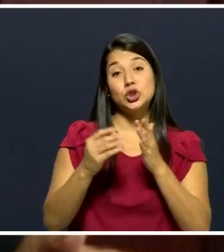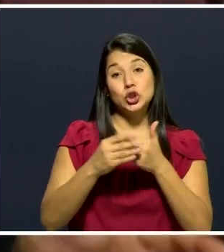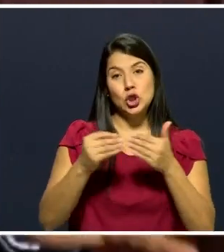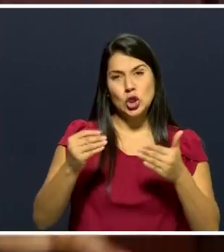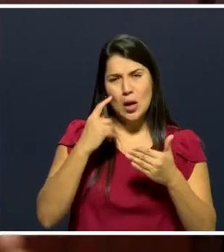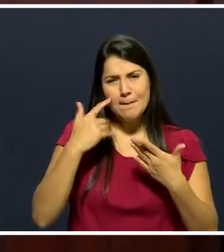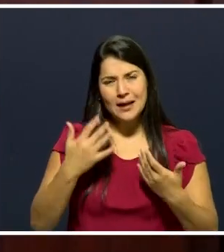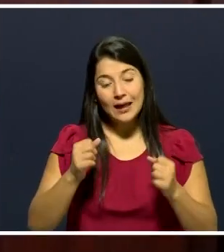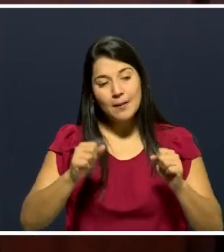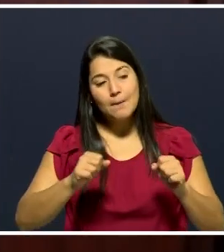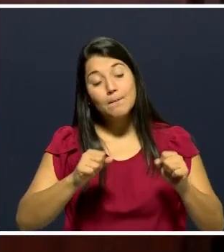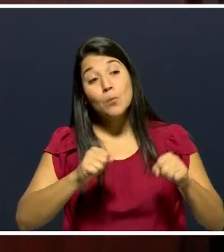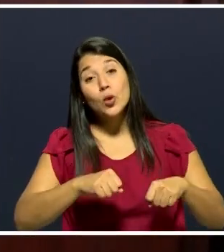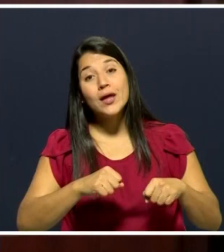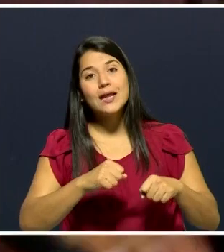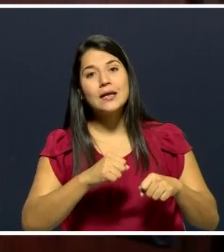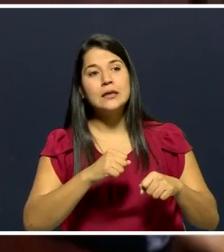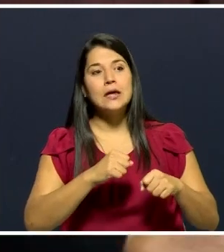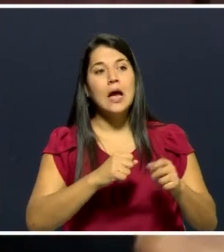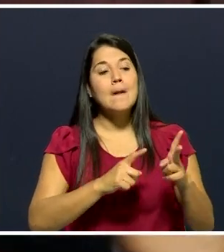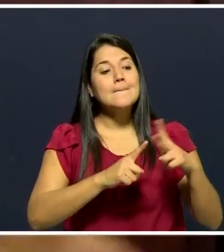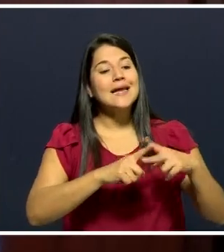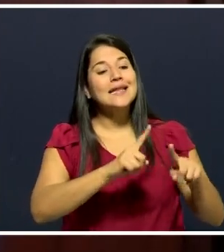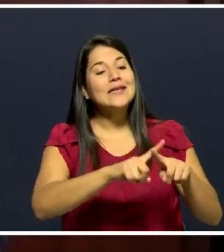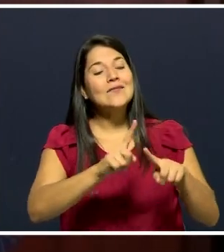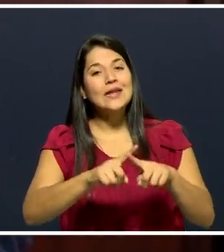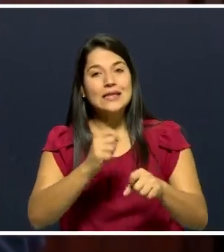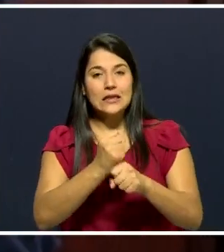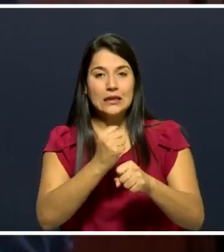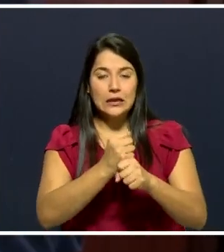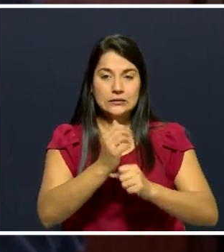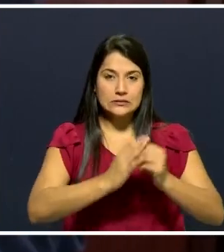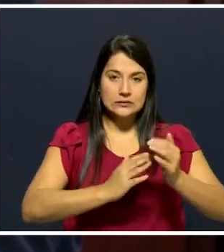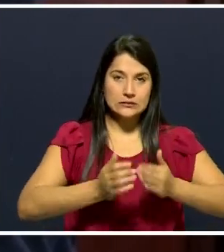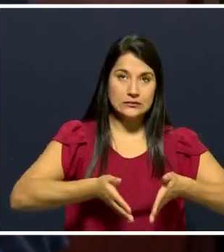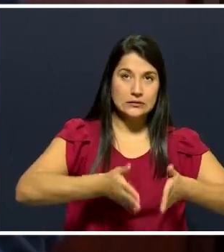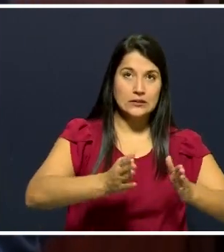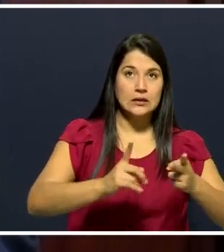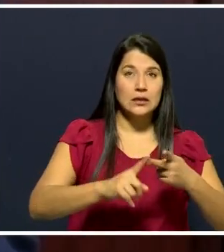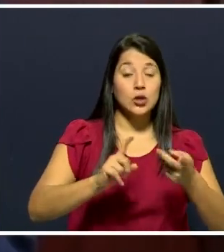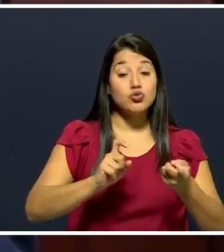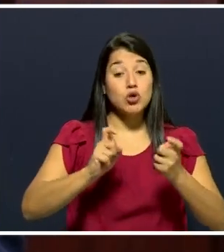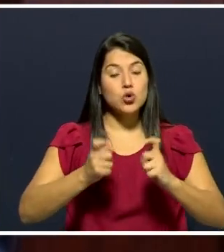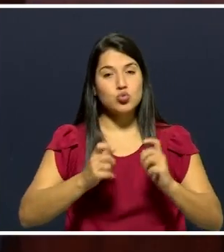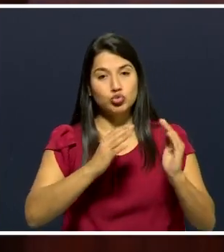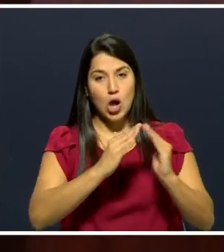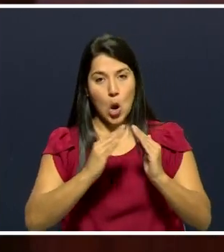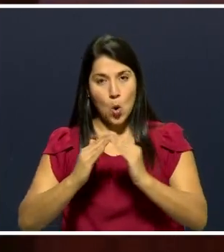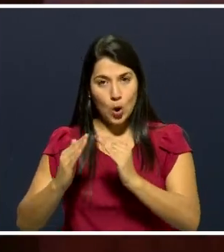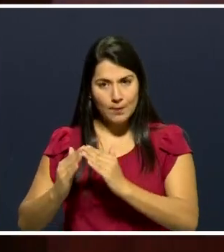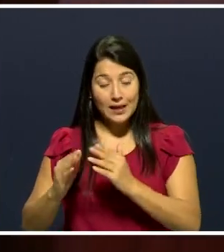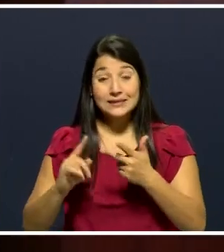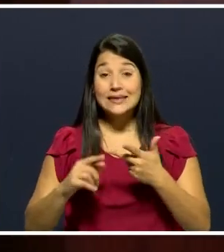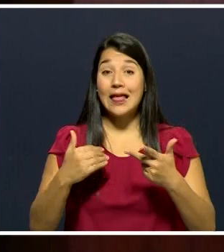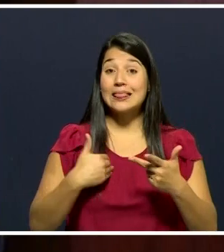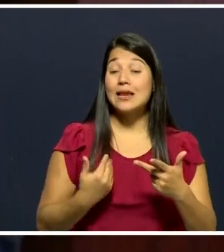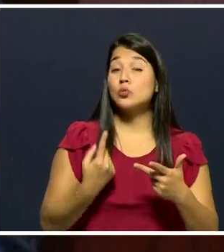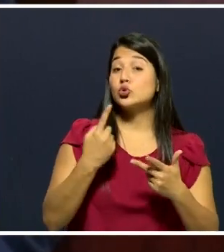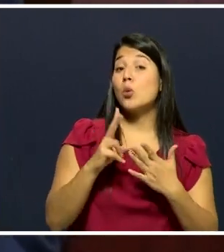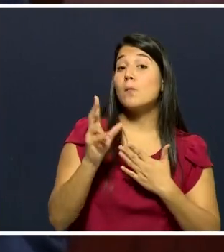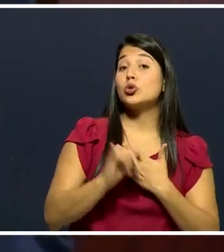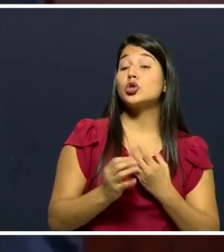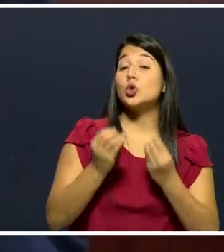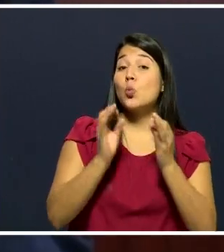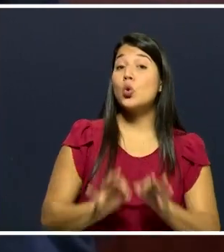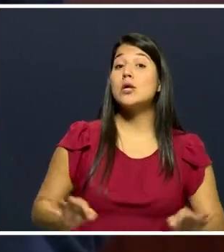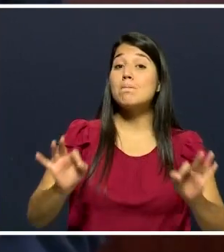diferentes obras de infraestructura, obras de renovación urbana. Sobre todo tenemos un proyecto muy importante que es